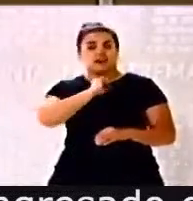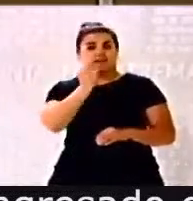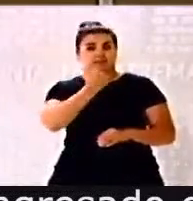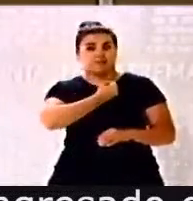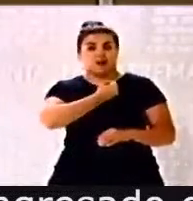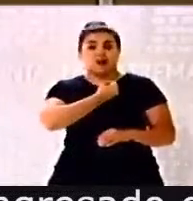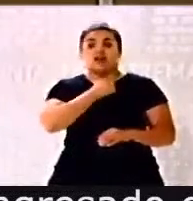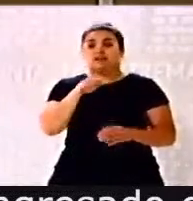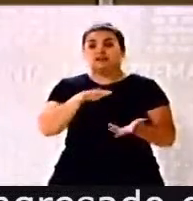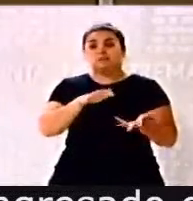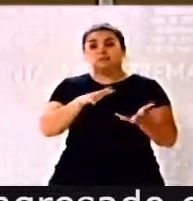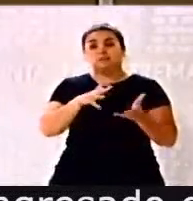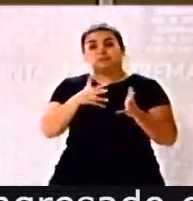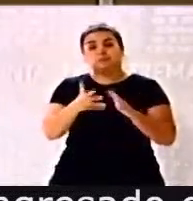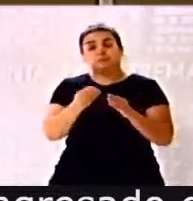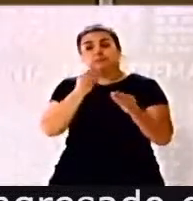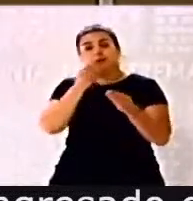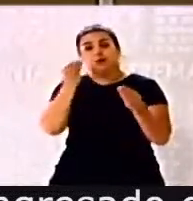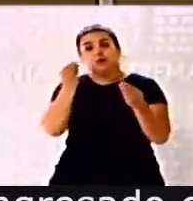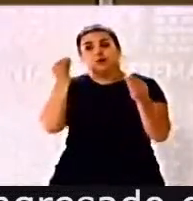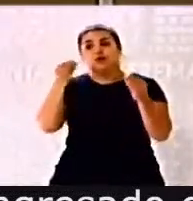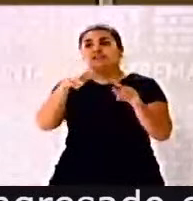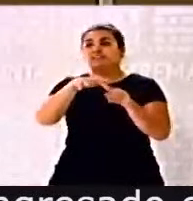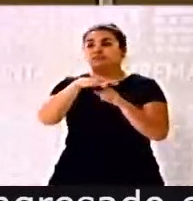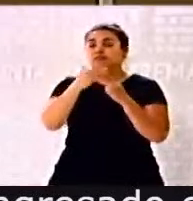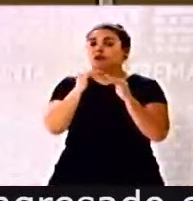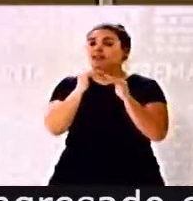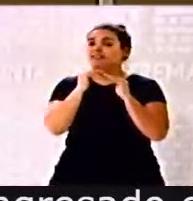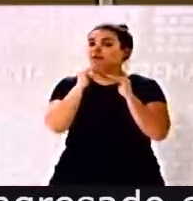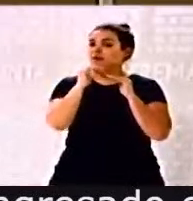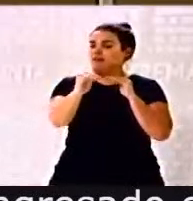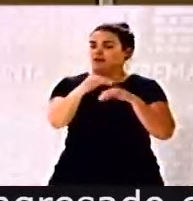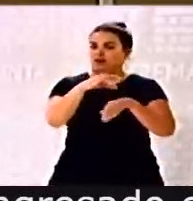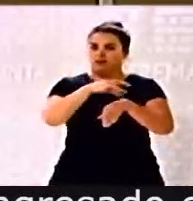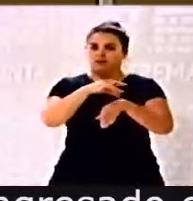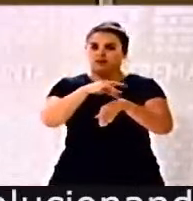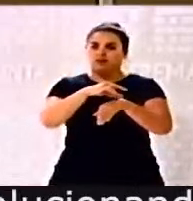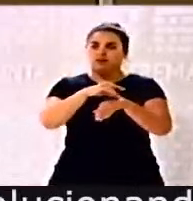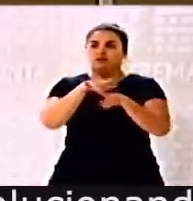y que está evolucionando en una situación de estabilidad clínica,